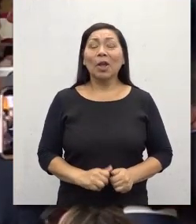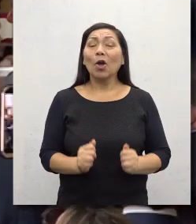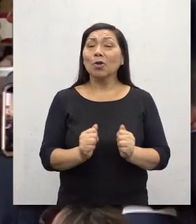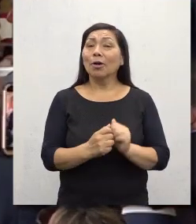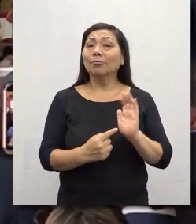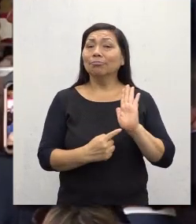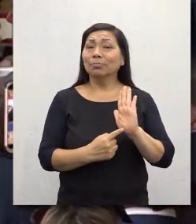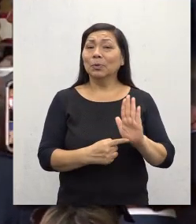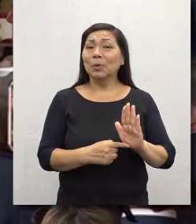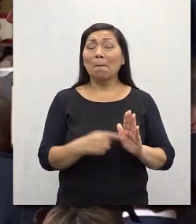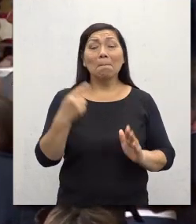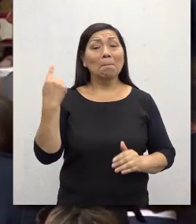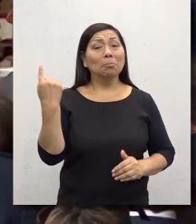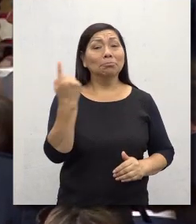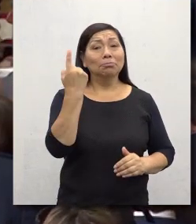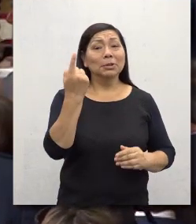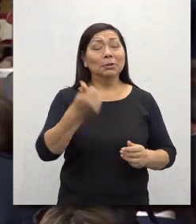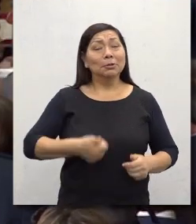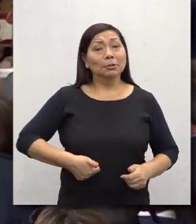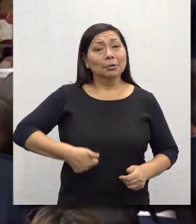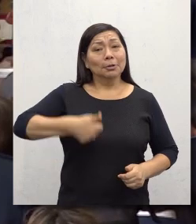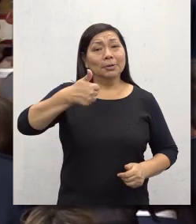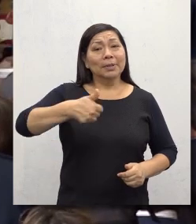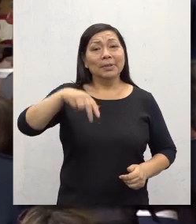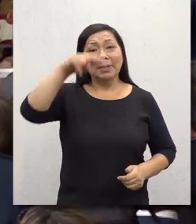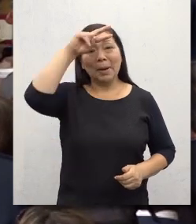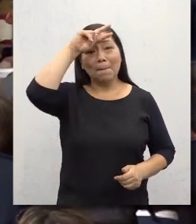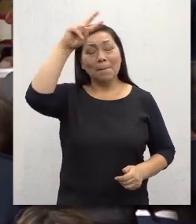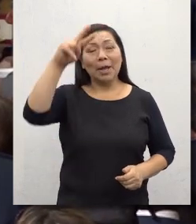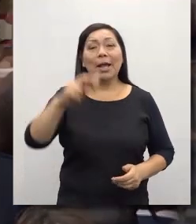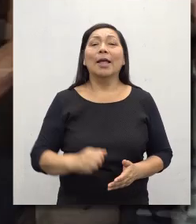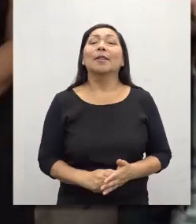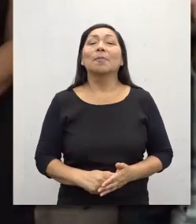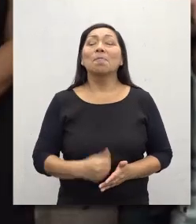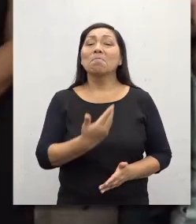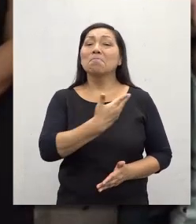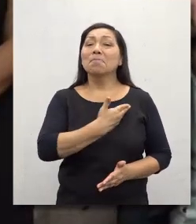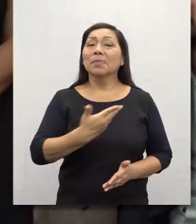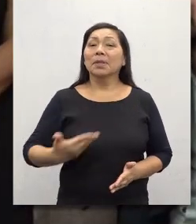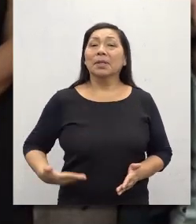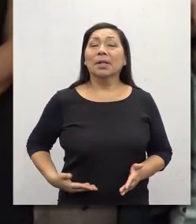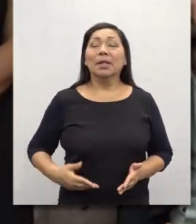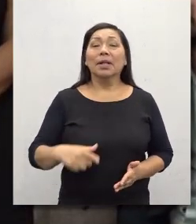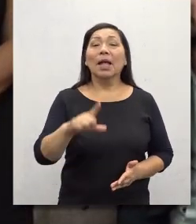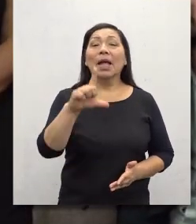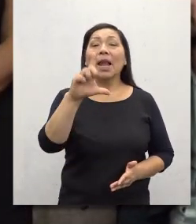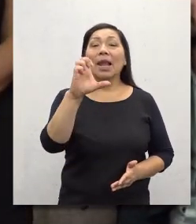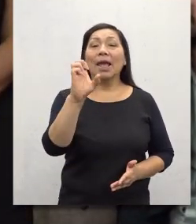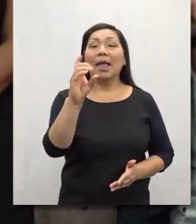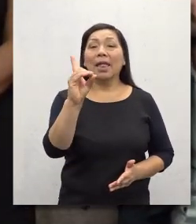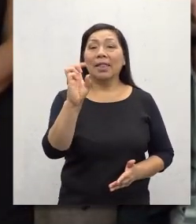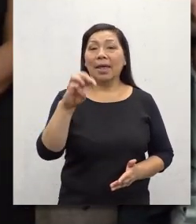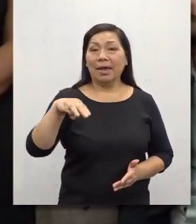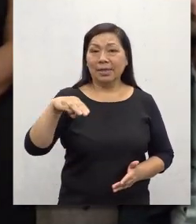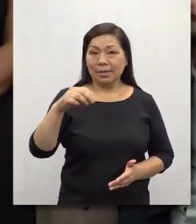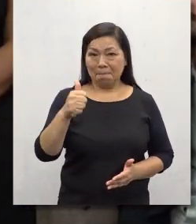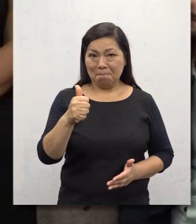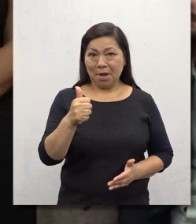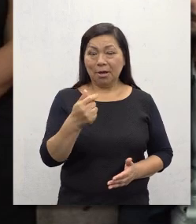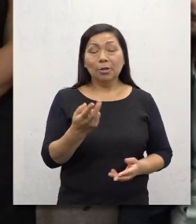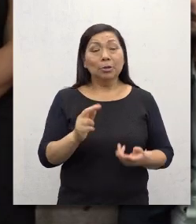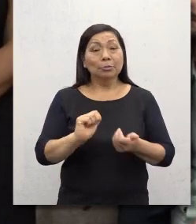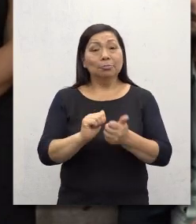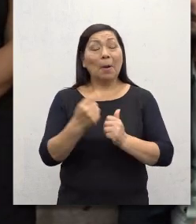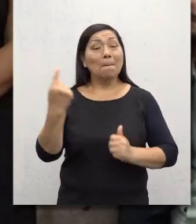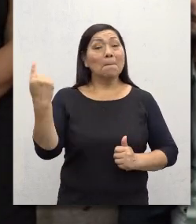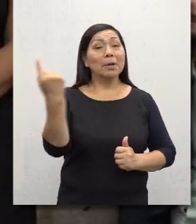Con la presencia de las principales autoridades del país, la magistrada Marianela Leonor Ledesma Narváez se